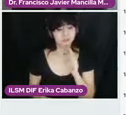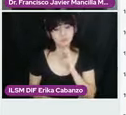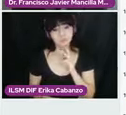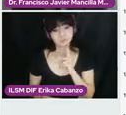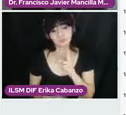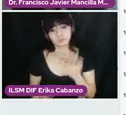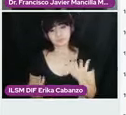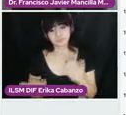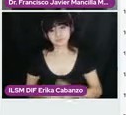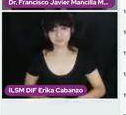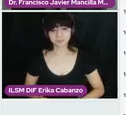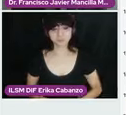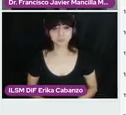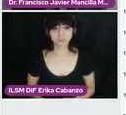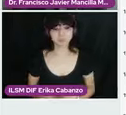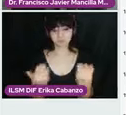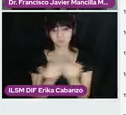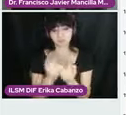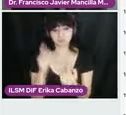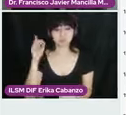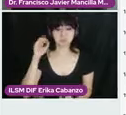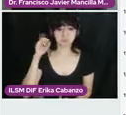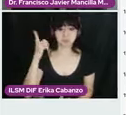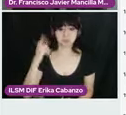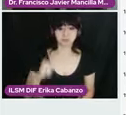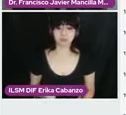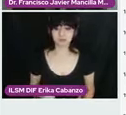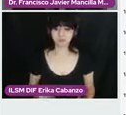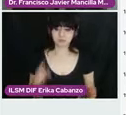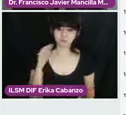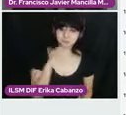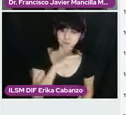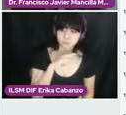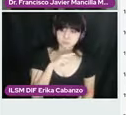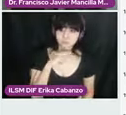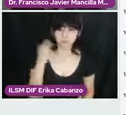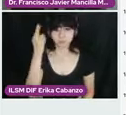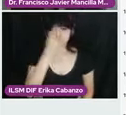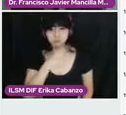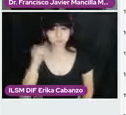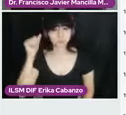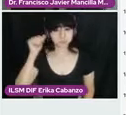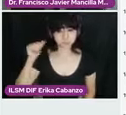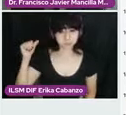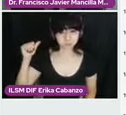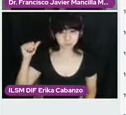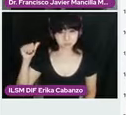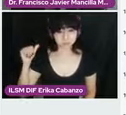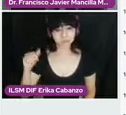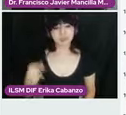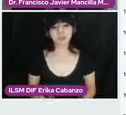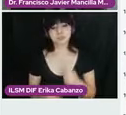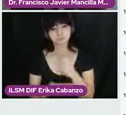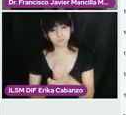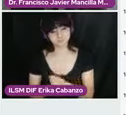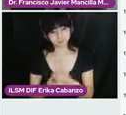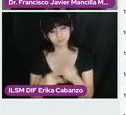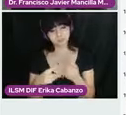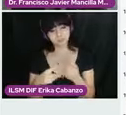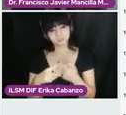Lo mismo sucede con el oído. Entre más pronto se obtenga un examen audiológico, se puede iniciar una terapéutica favorable para